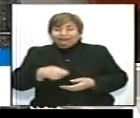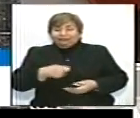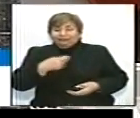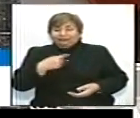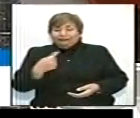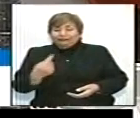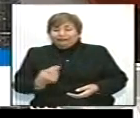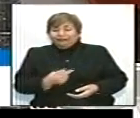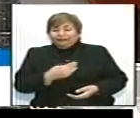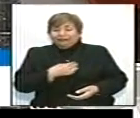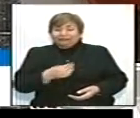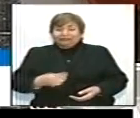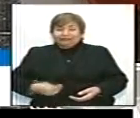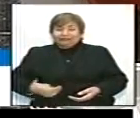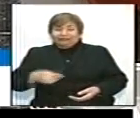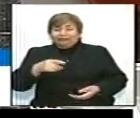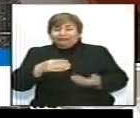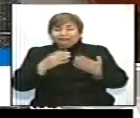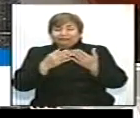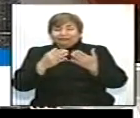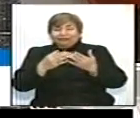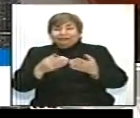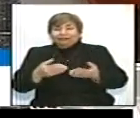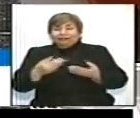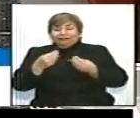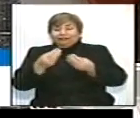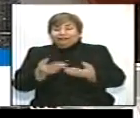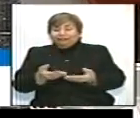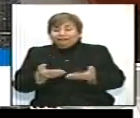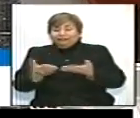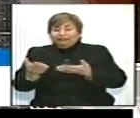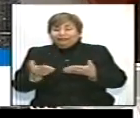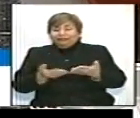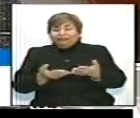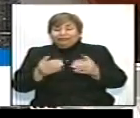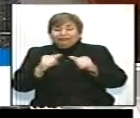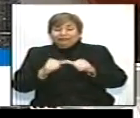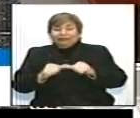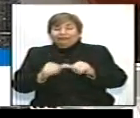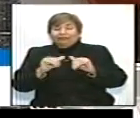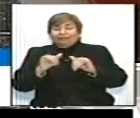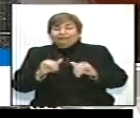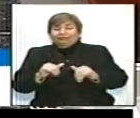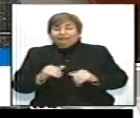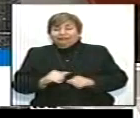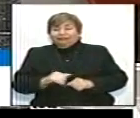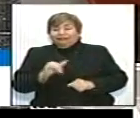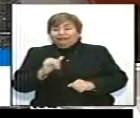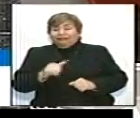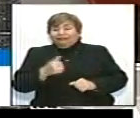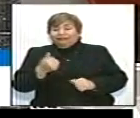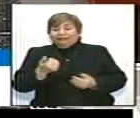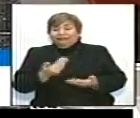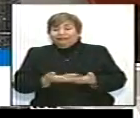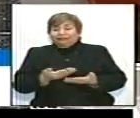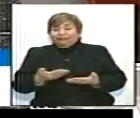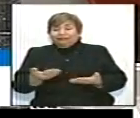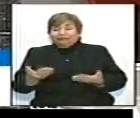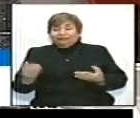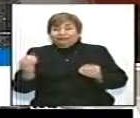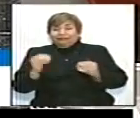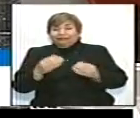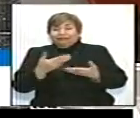del ministerio en el colegio en lo que corresponde a los servicios de residencia y otros materiales y